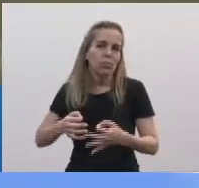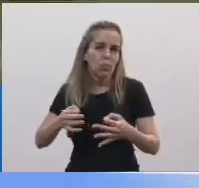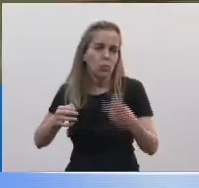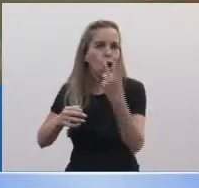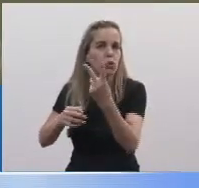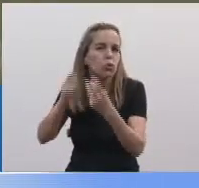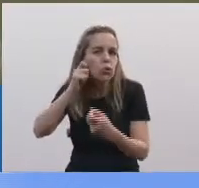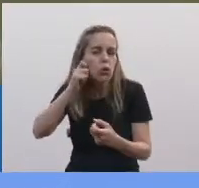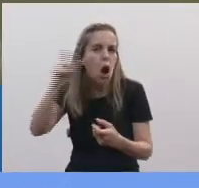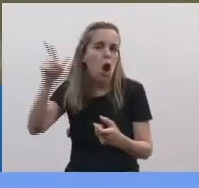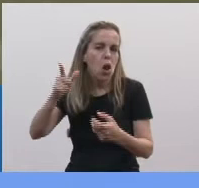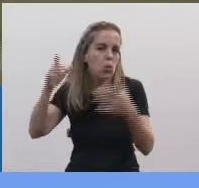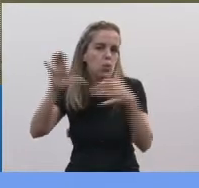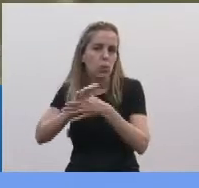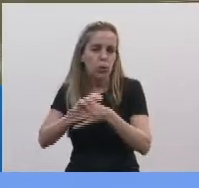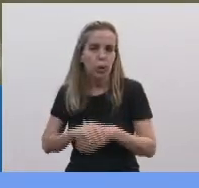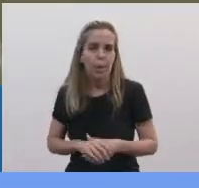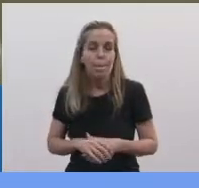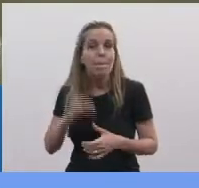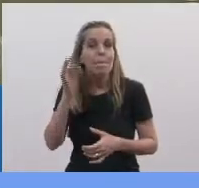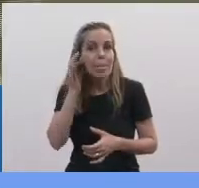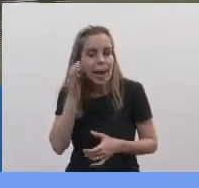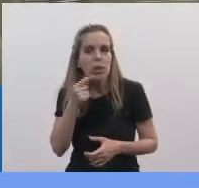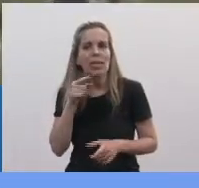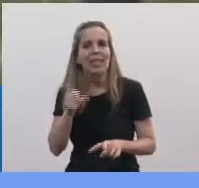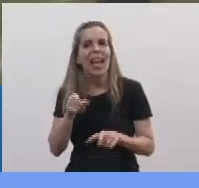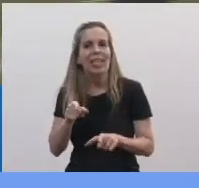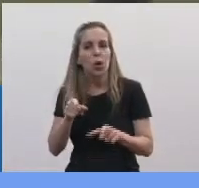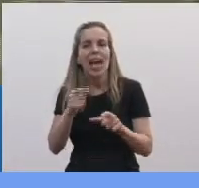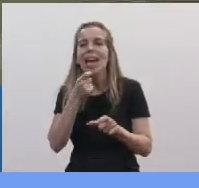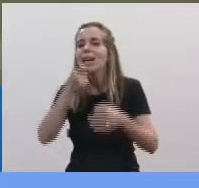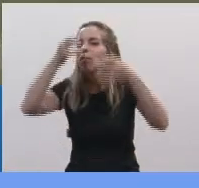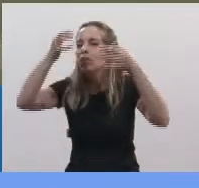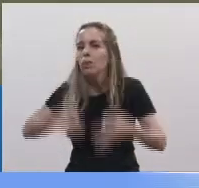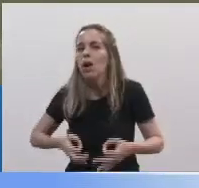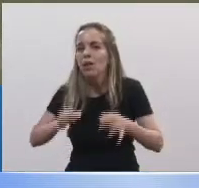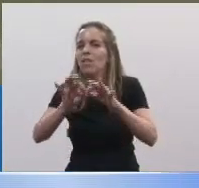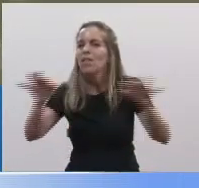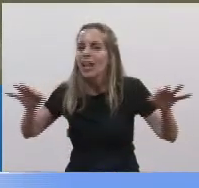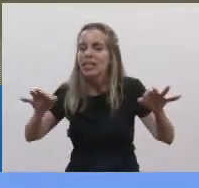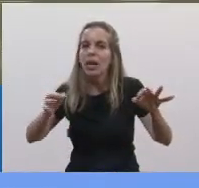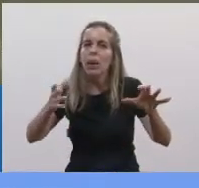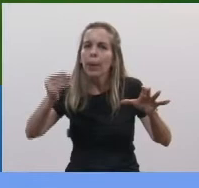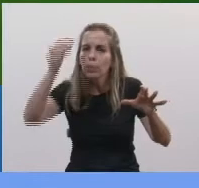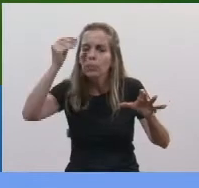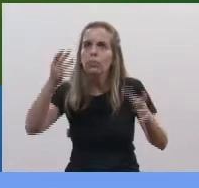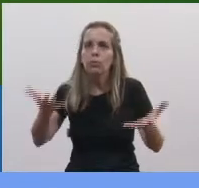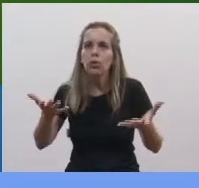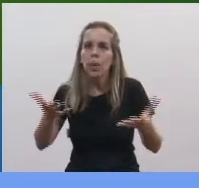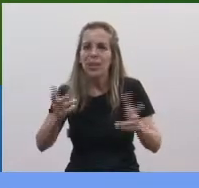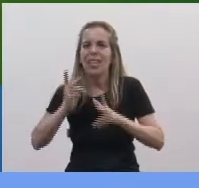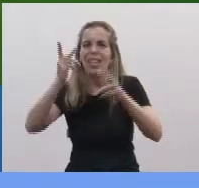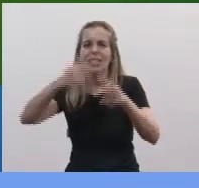tramposo. Y él decía que es el mejor ejemplo de esa frase que muchas veces y en ocasiones menos